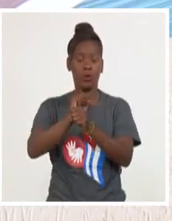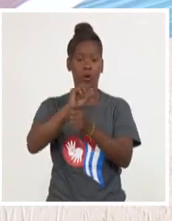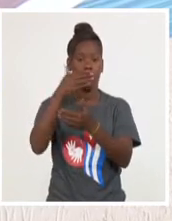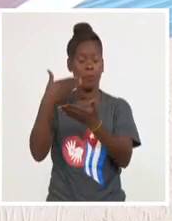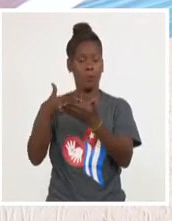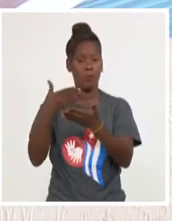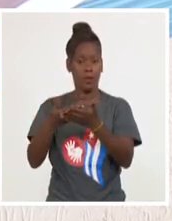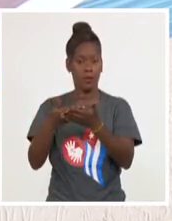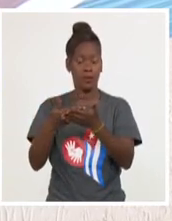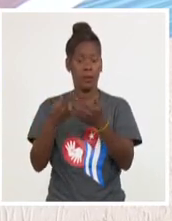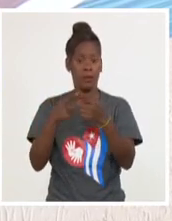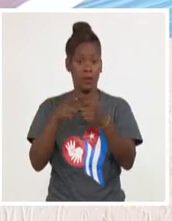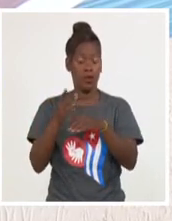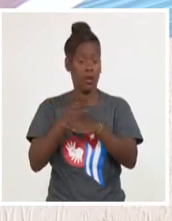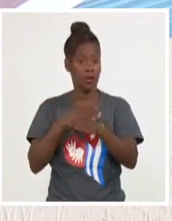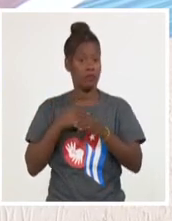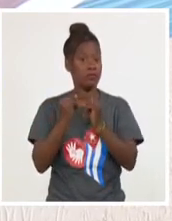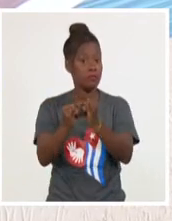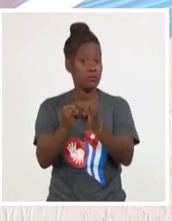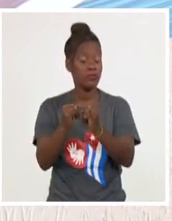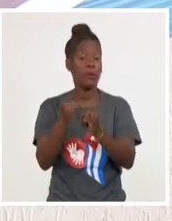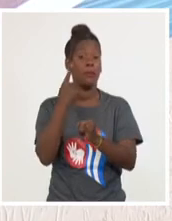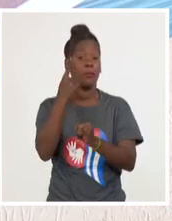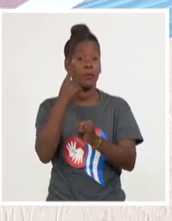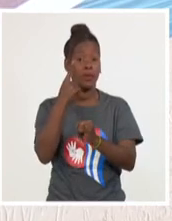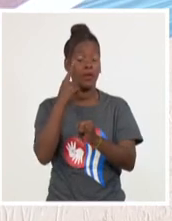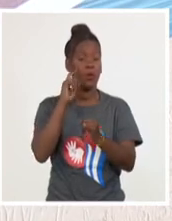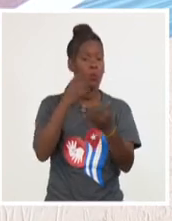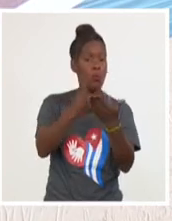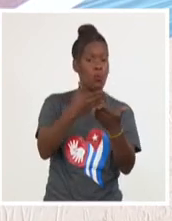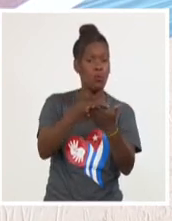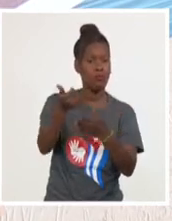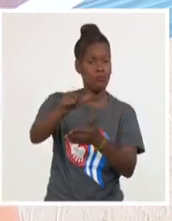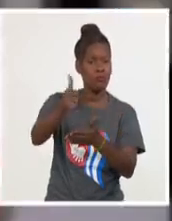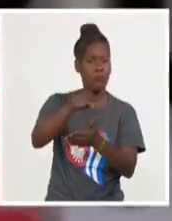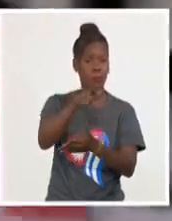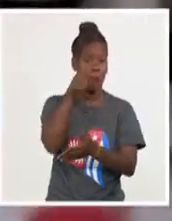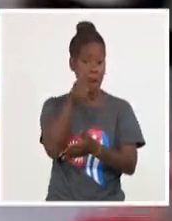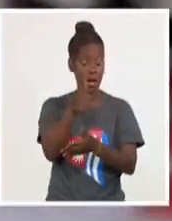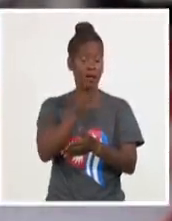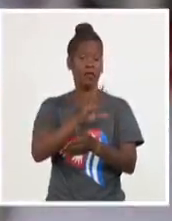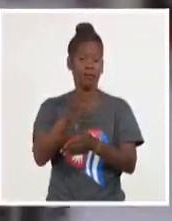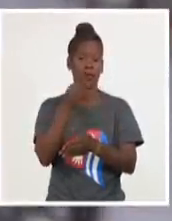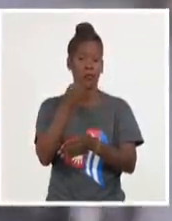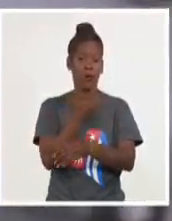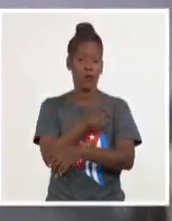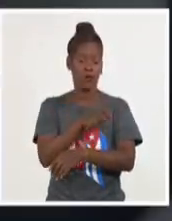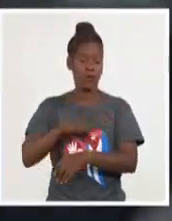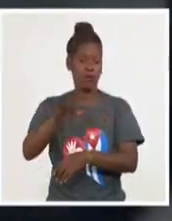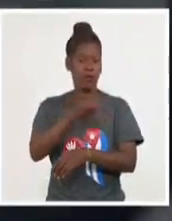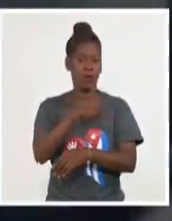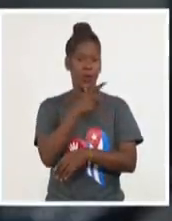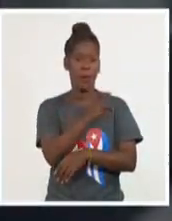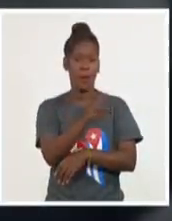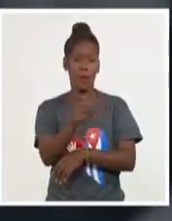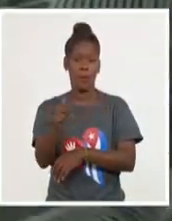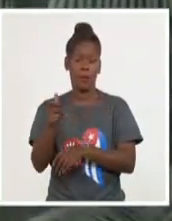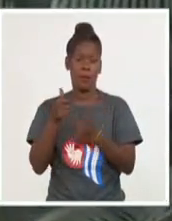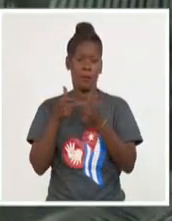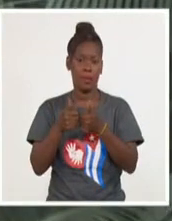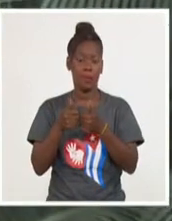que estos ensayos clínicos fueron inspeccionados con un cumplimiento de buenas prácticas clínicas. Soberana Plus representa la oportunidad